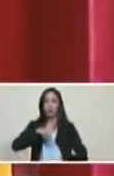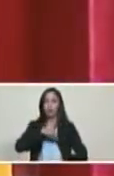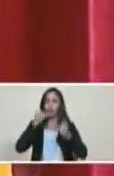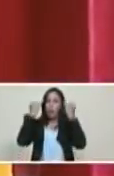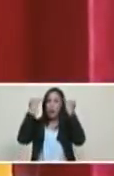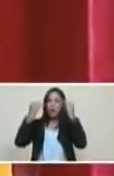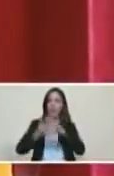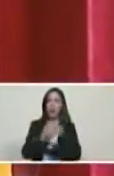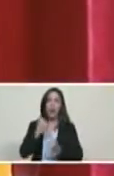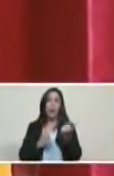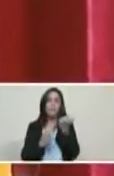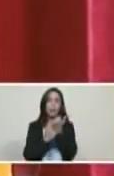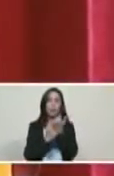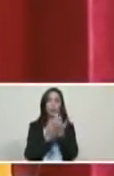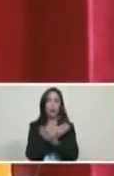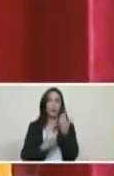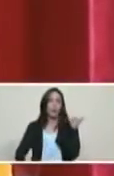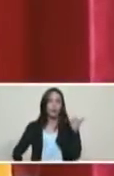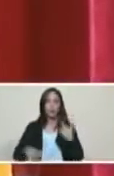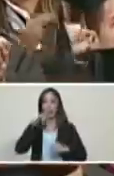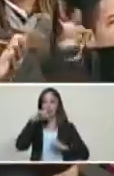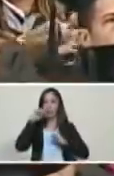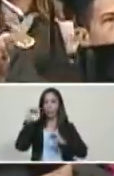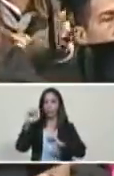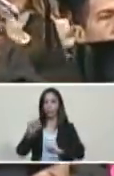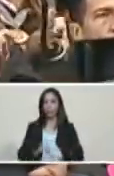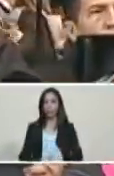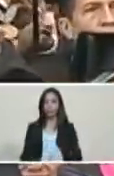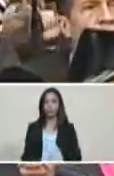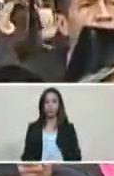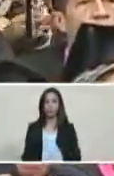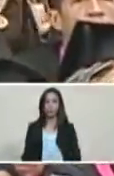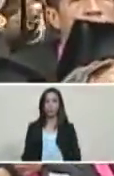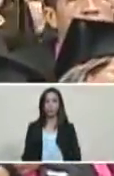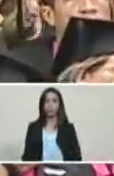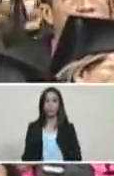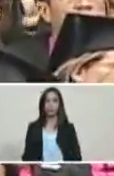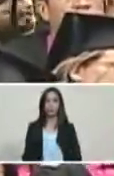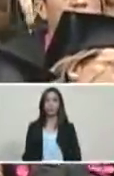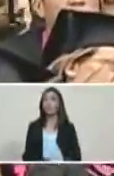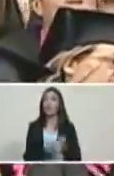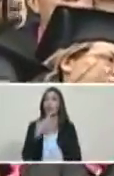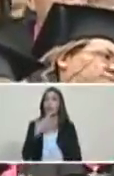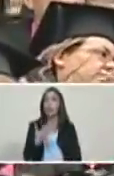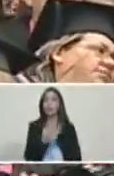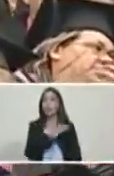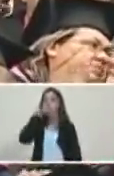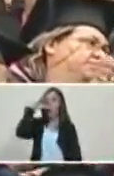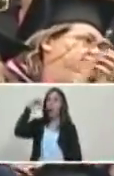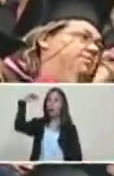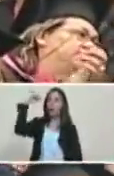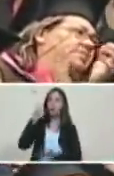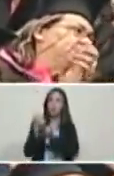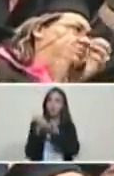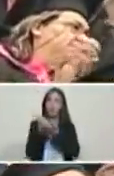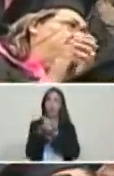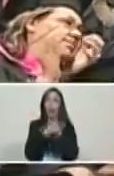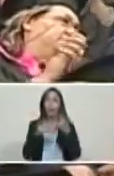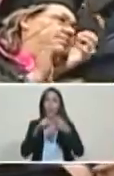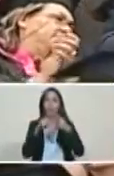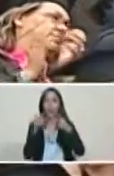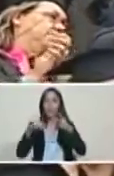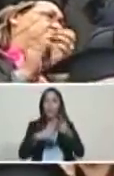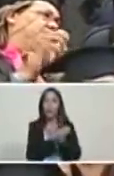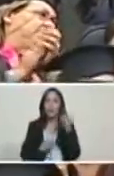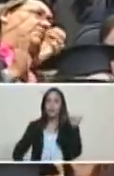ideales y apoyo a nuestro presidente obrero, Nicolás Maduro Moro. Gracias a Dios y a él, nos